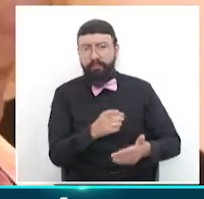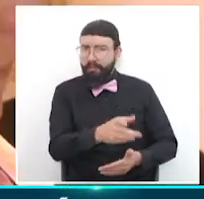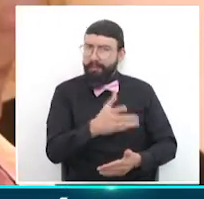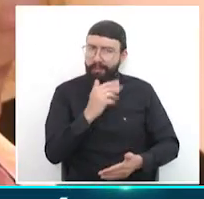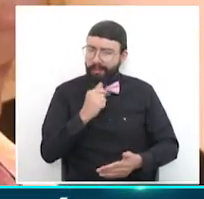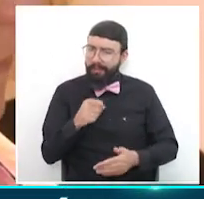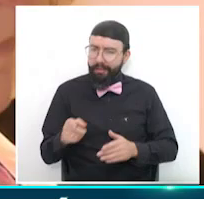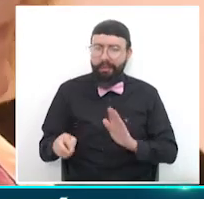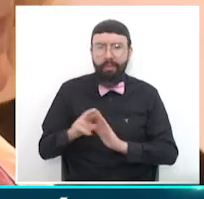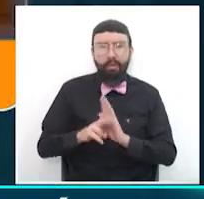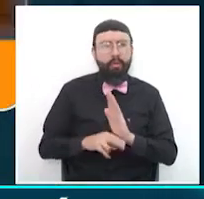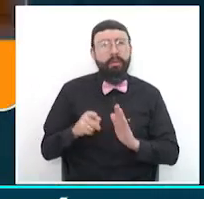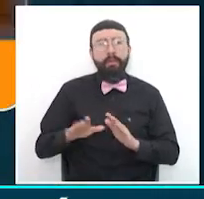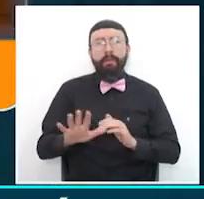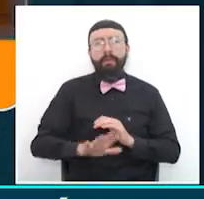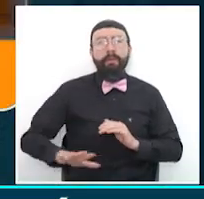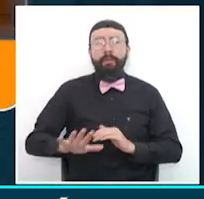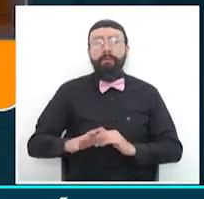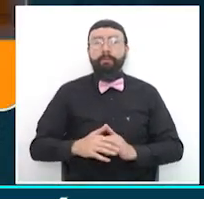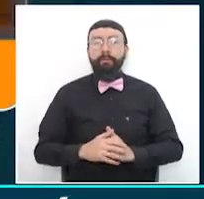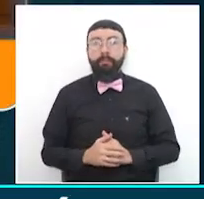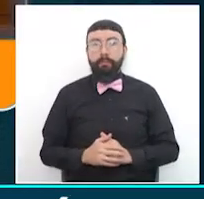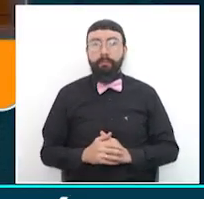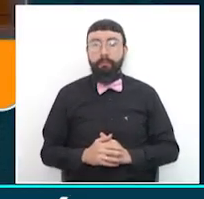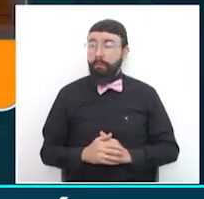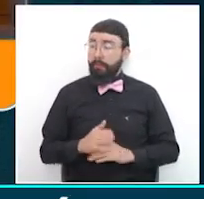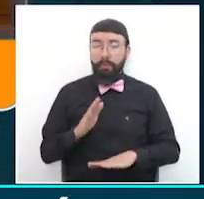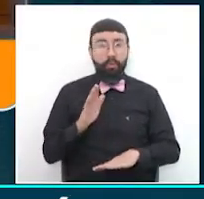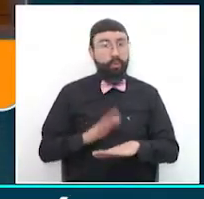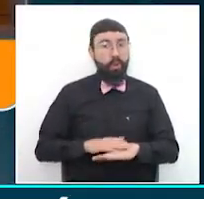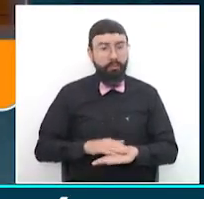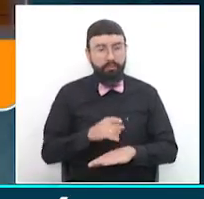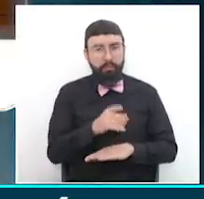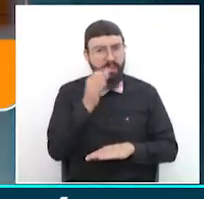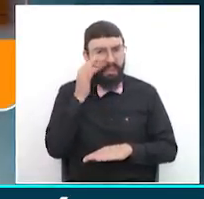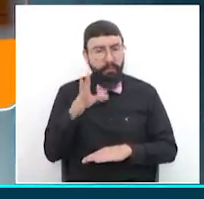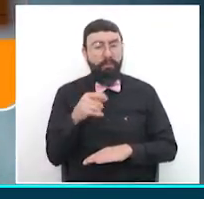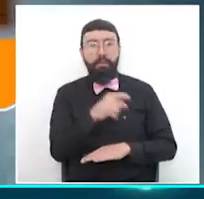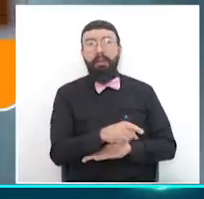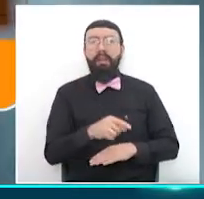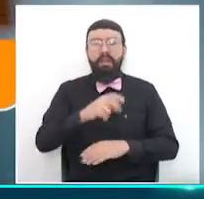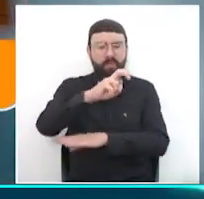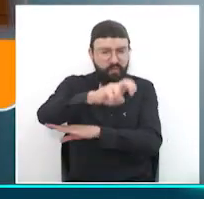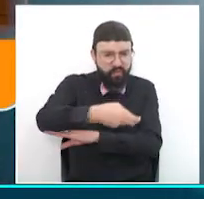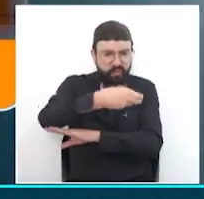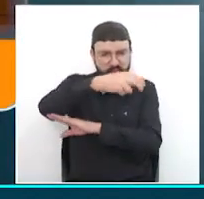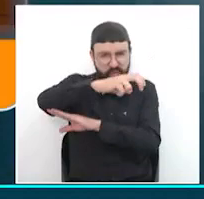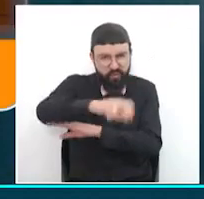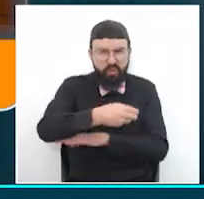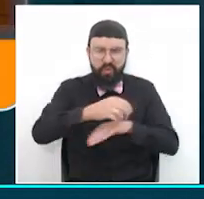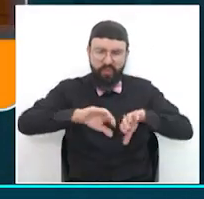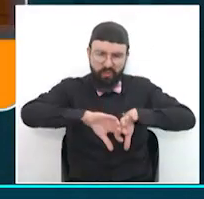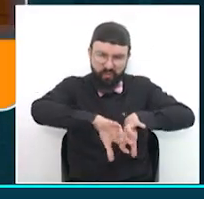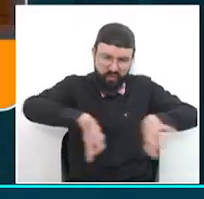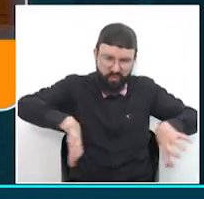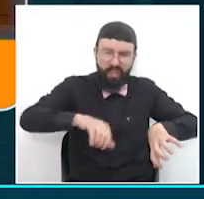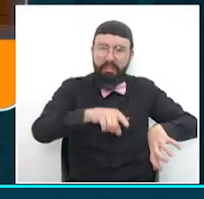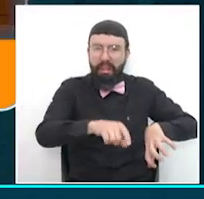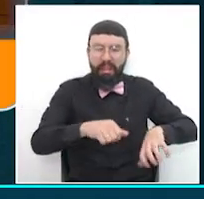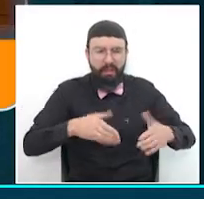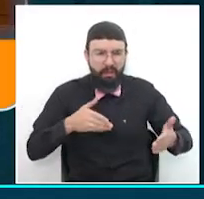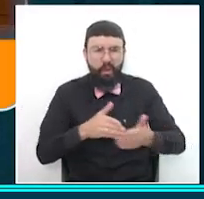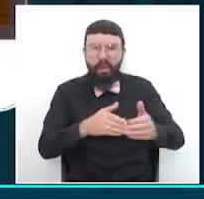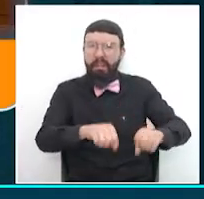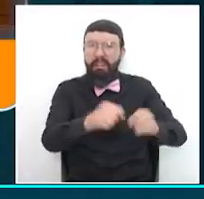la norma medioambiental. No permitiremos una draga, una retro, una explotación ilegal. Vamos